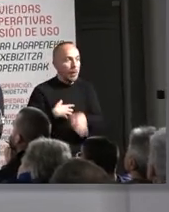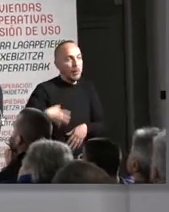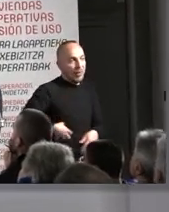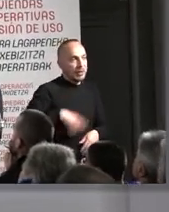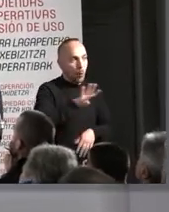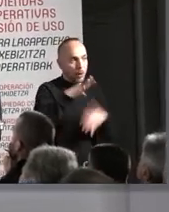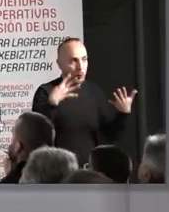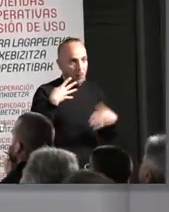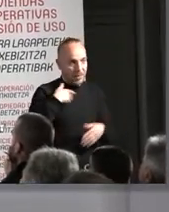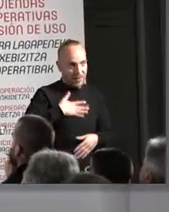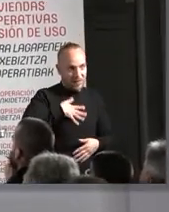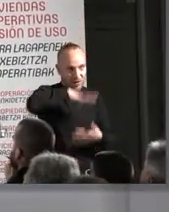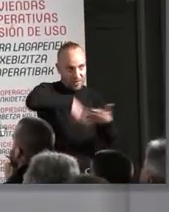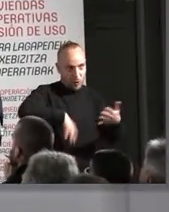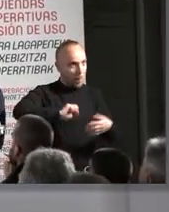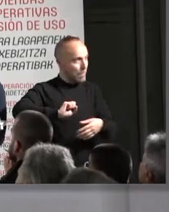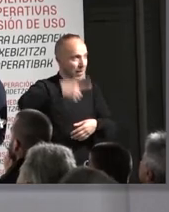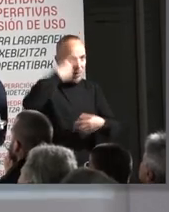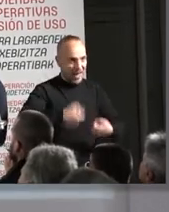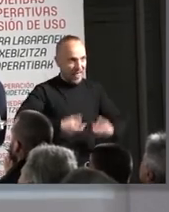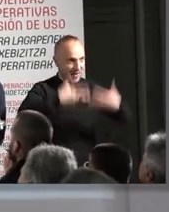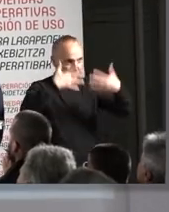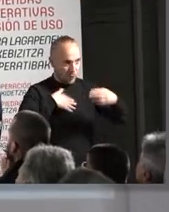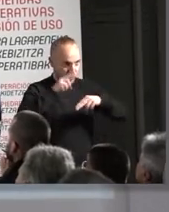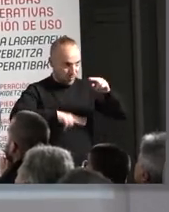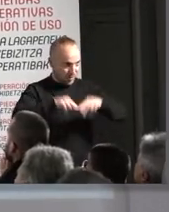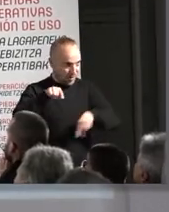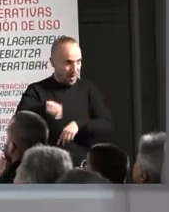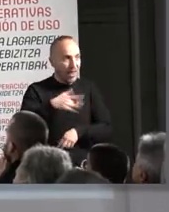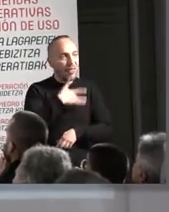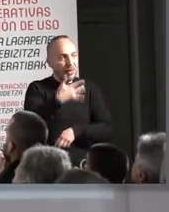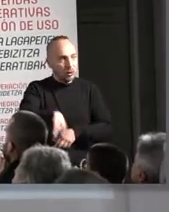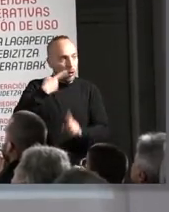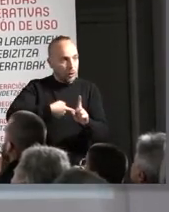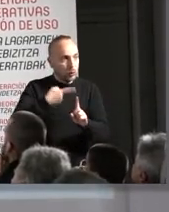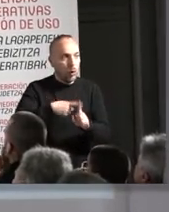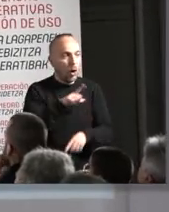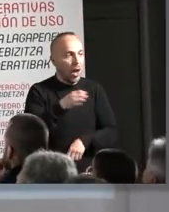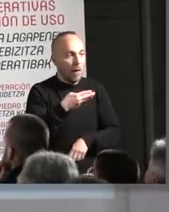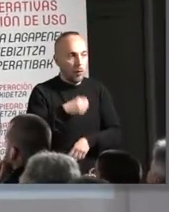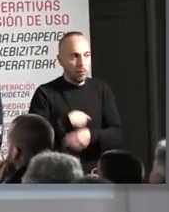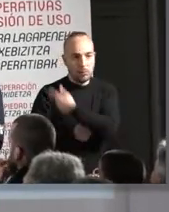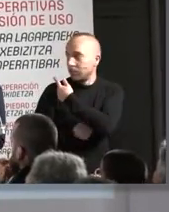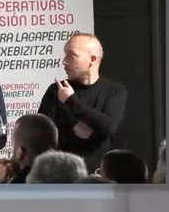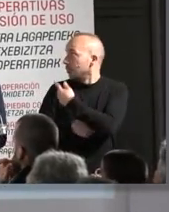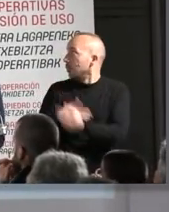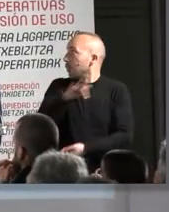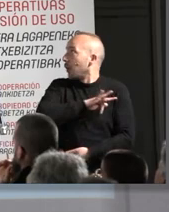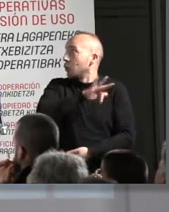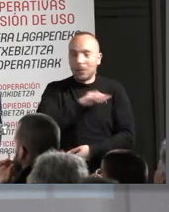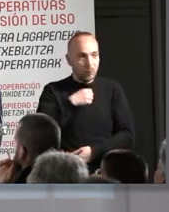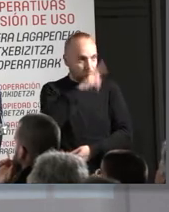Barcelona, primer edificio que se realizó, cesión de suelo, La Borda, emblemático, muy reconocido, con muchos premios, Entre Patios en